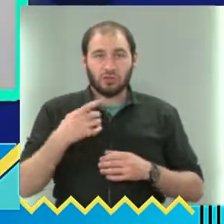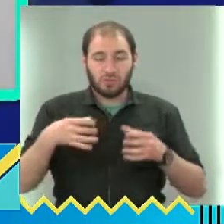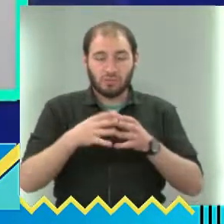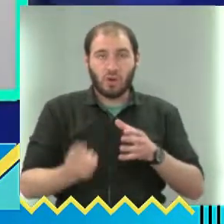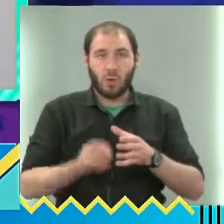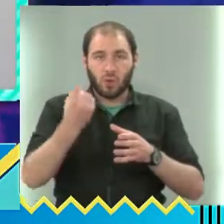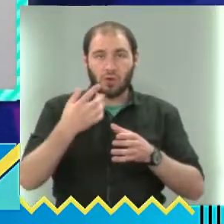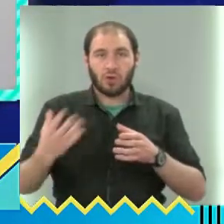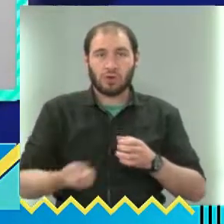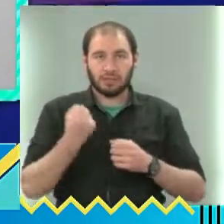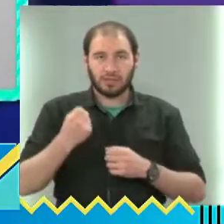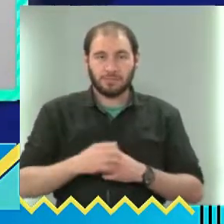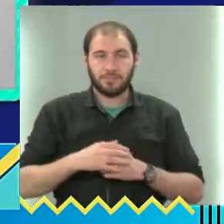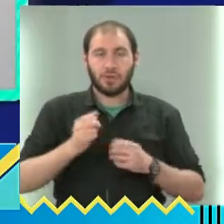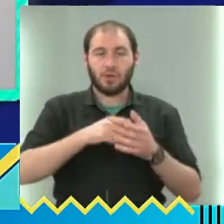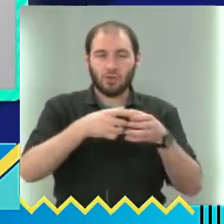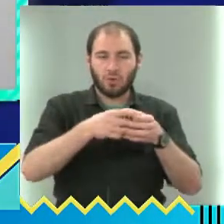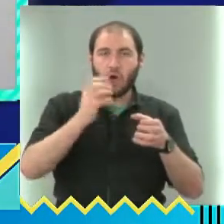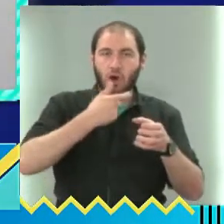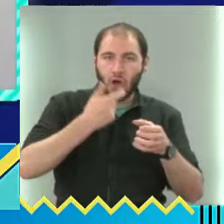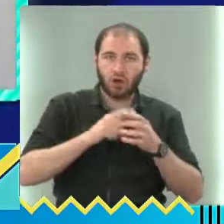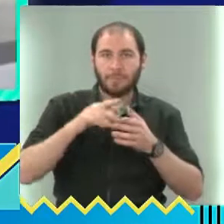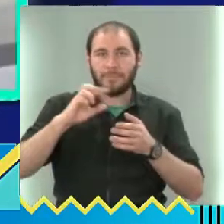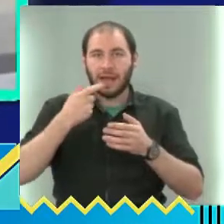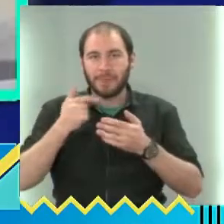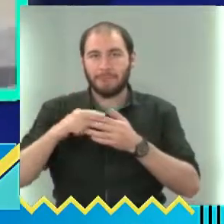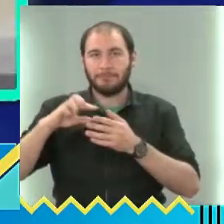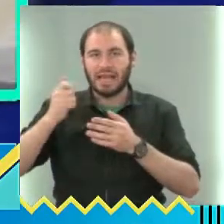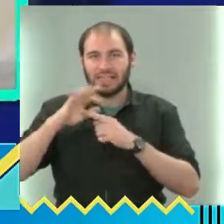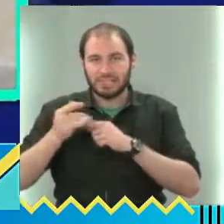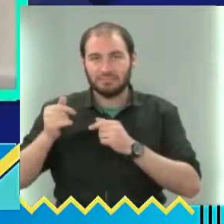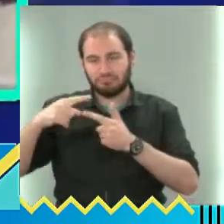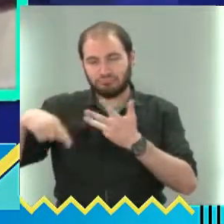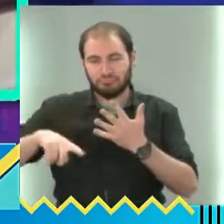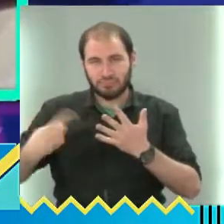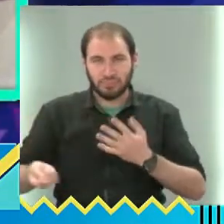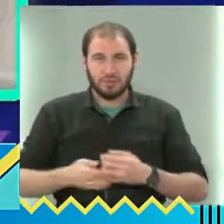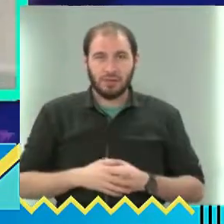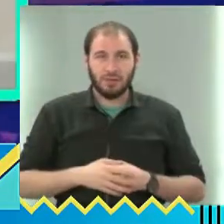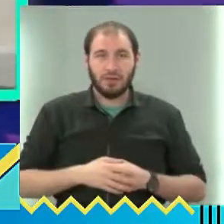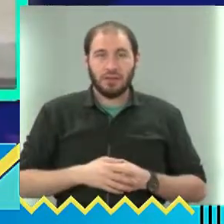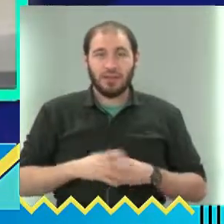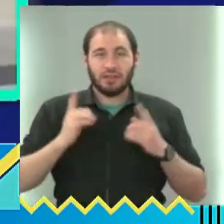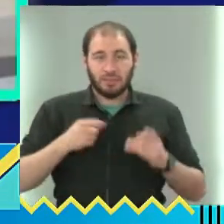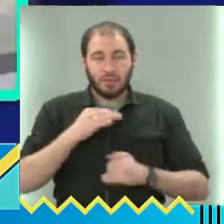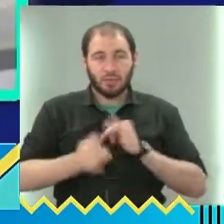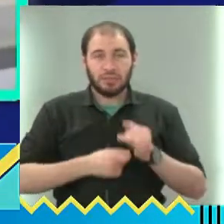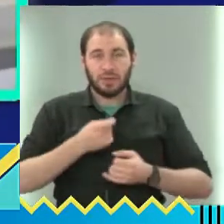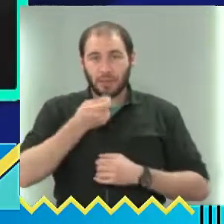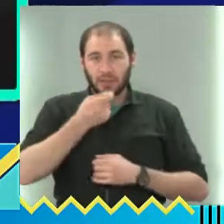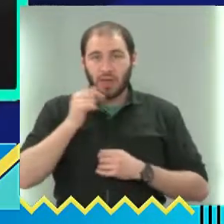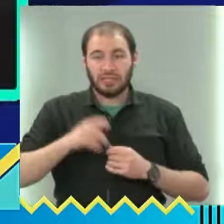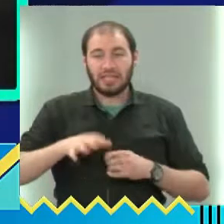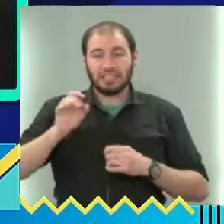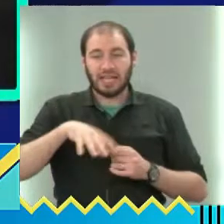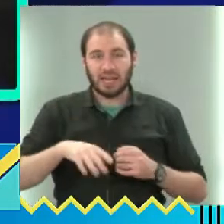unidad obtenemos glóbulos rojos, plasma, plaquetas y crioprecipitados. Por eso es que también decimos que con